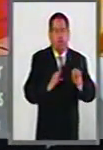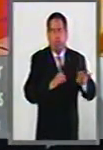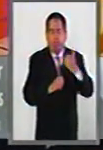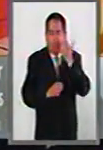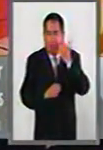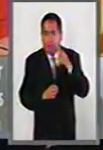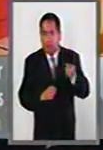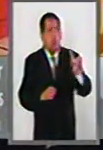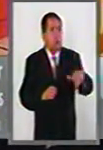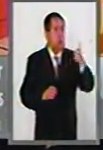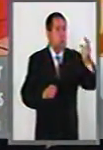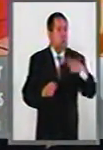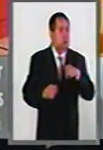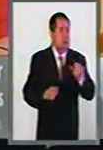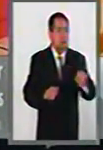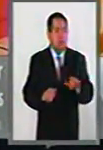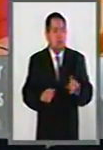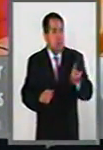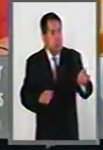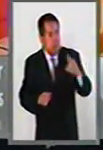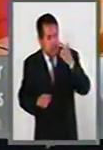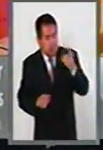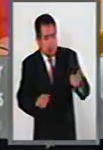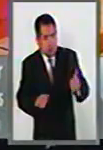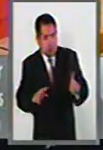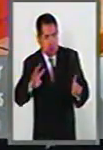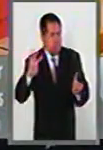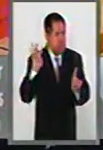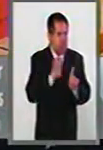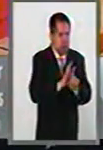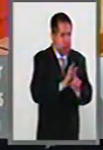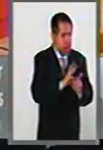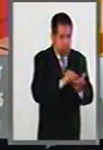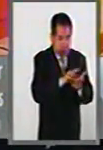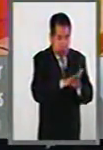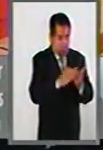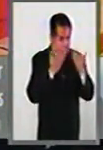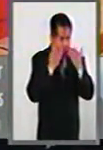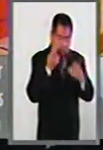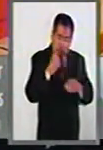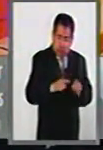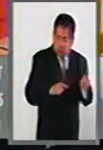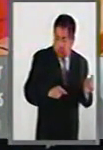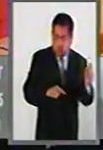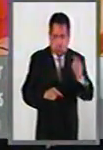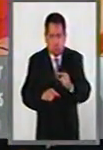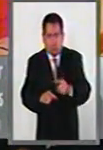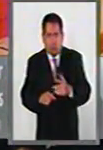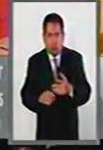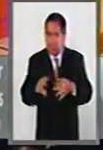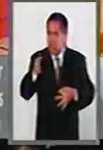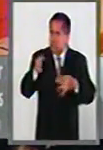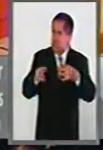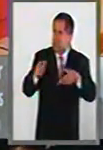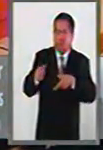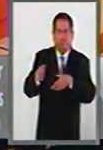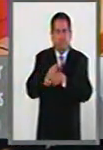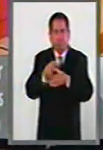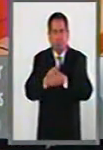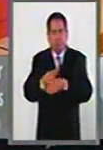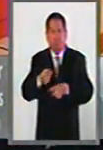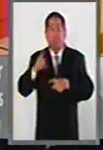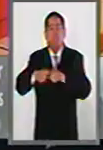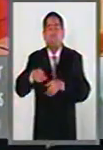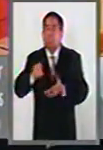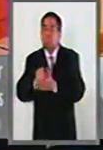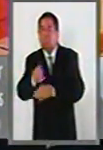otros sí, ¿no? Van a decirle un piquete de soldados que están citados como testigos a esas cortes designadas por el